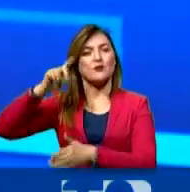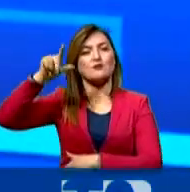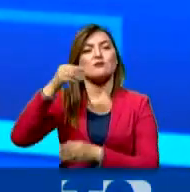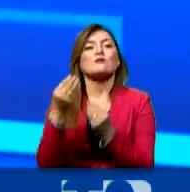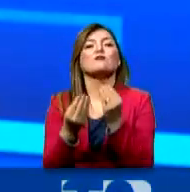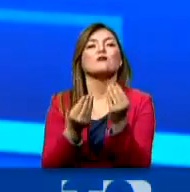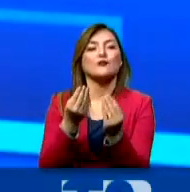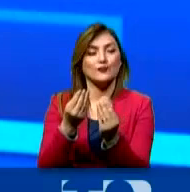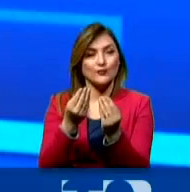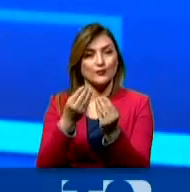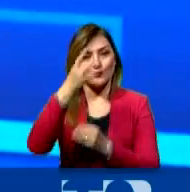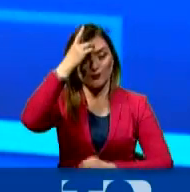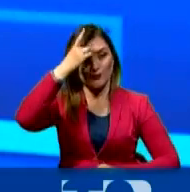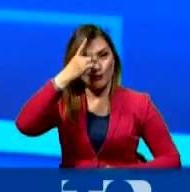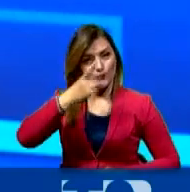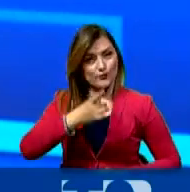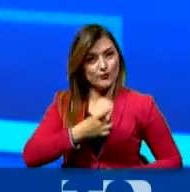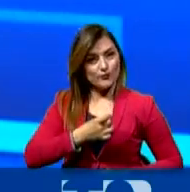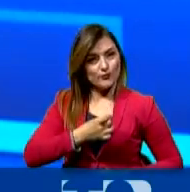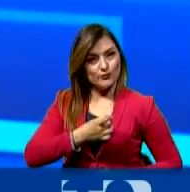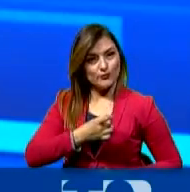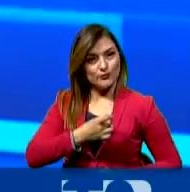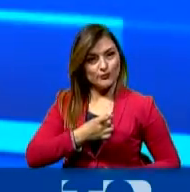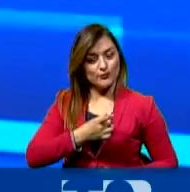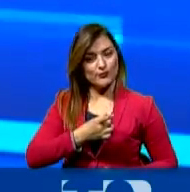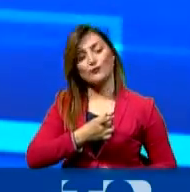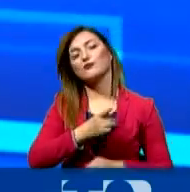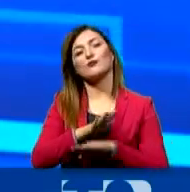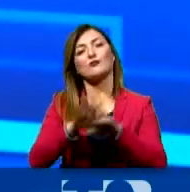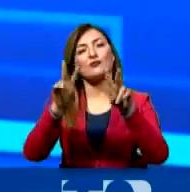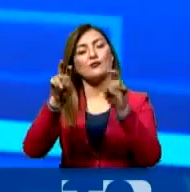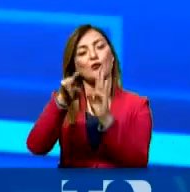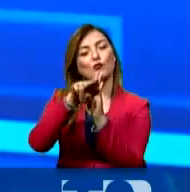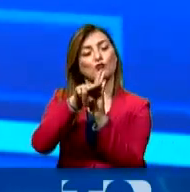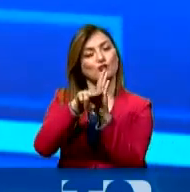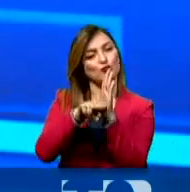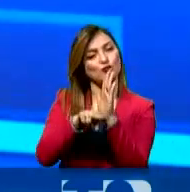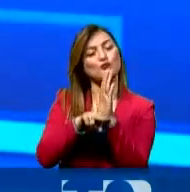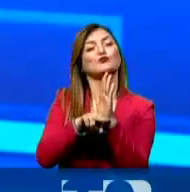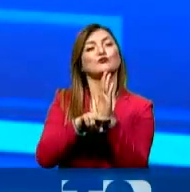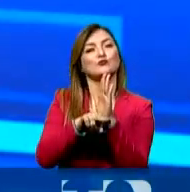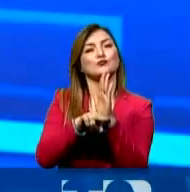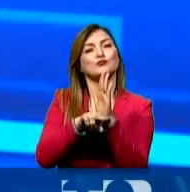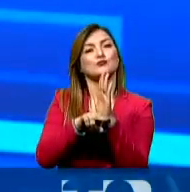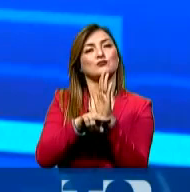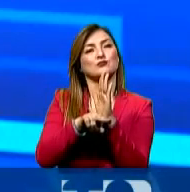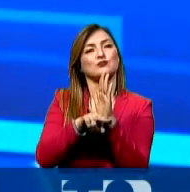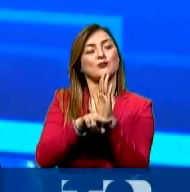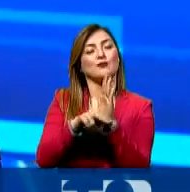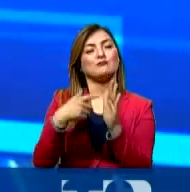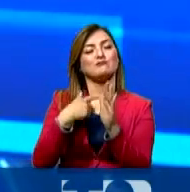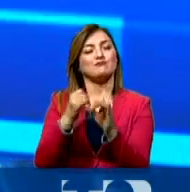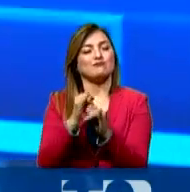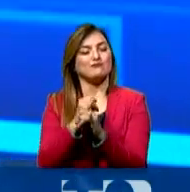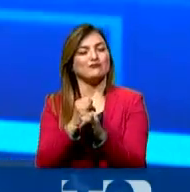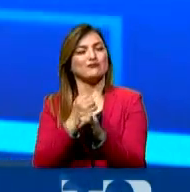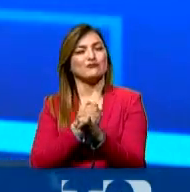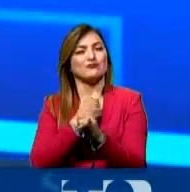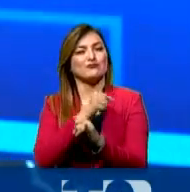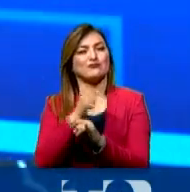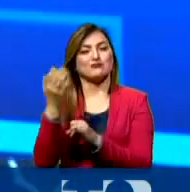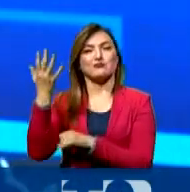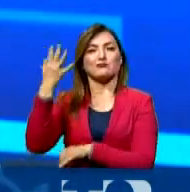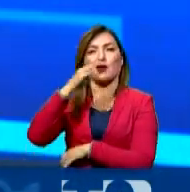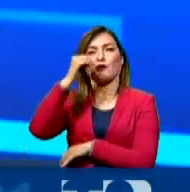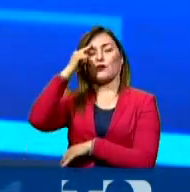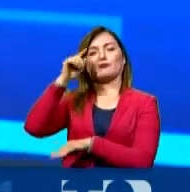las decisiones en el marco de la normatividad y la arquitectura institucional que nos legó el